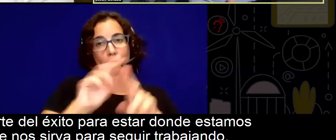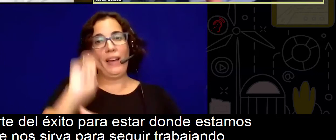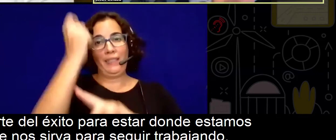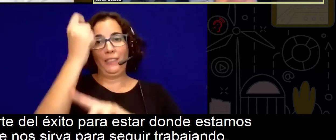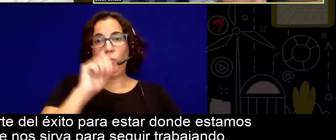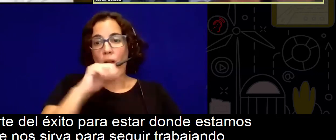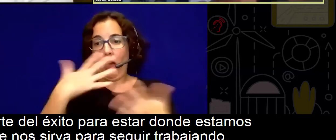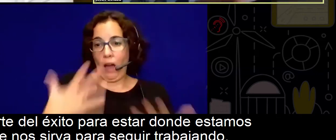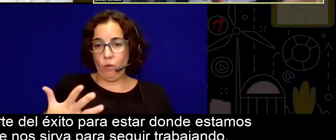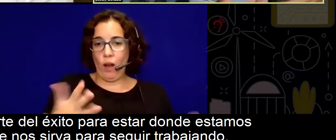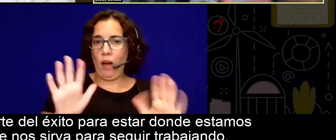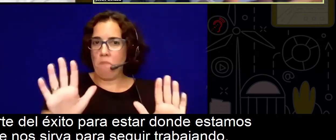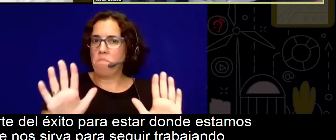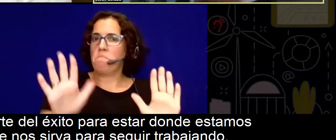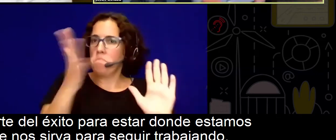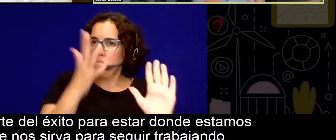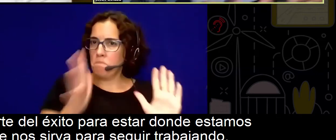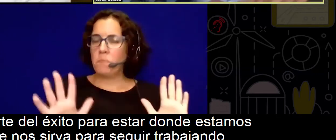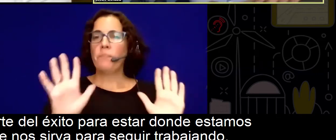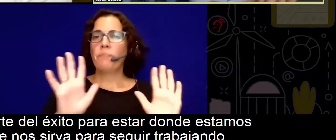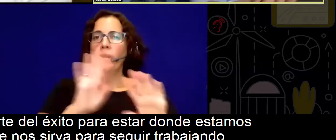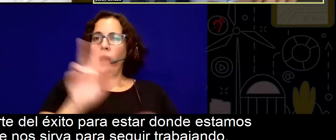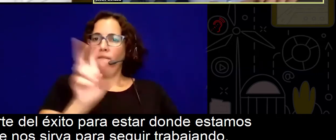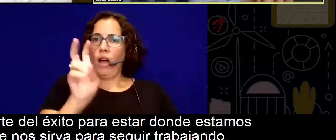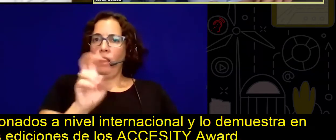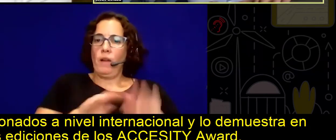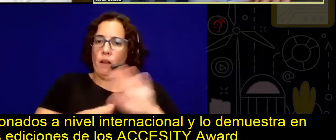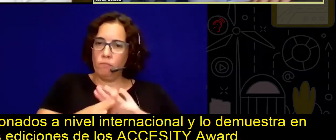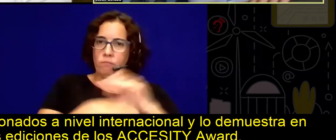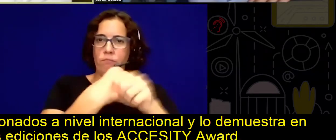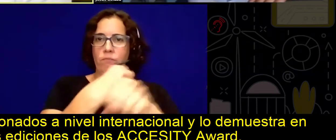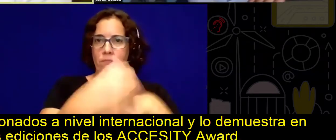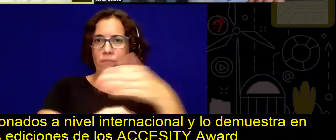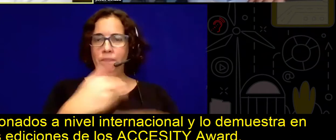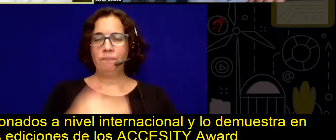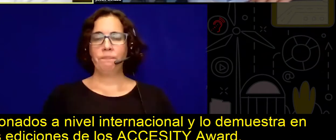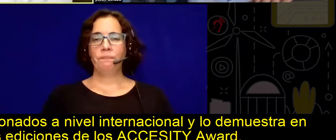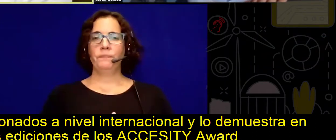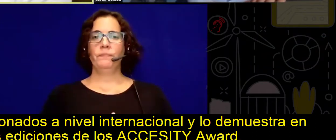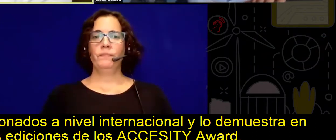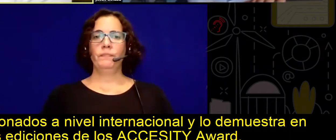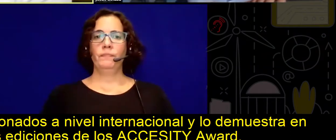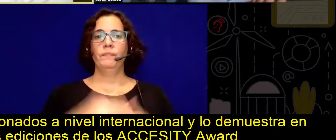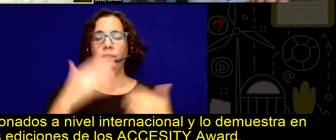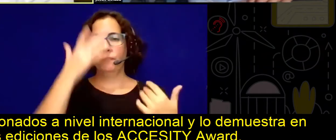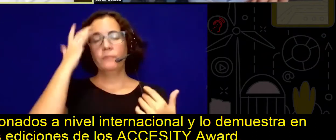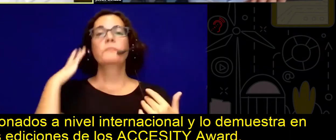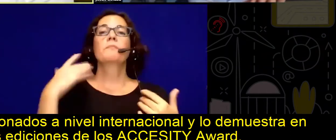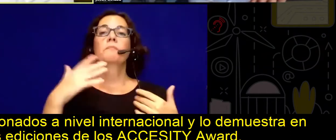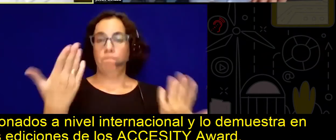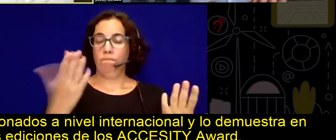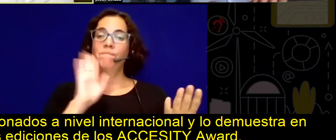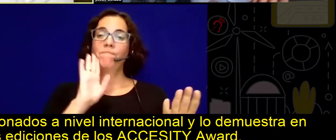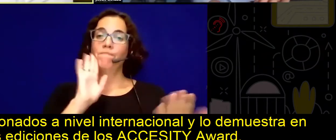estamos y que será también lo que nos sirva para seguir trabajando. No, lo acabas de comentar. Hemos sido galardonados a